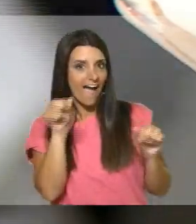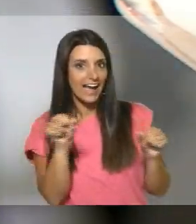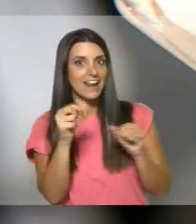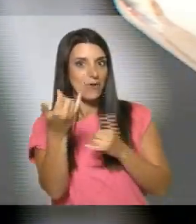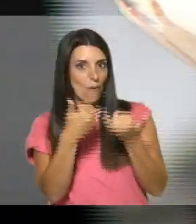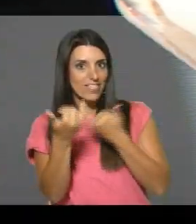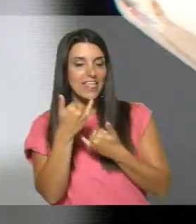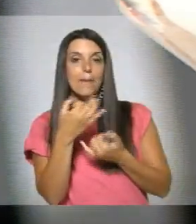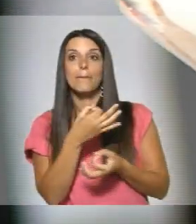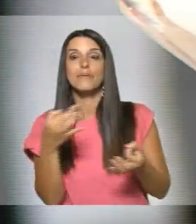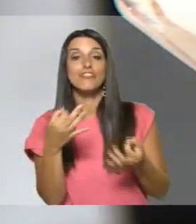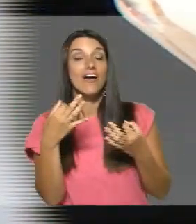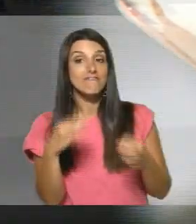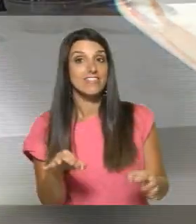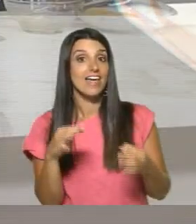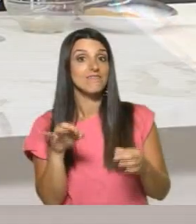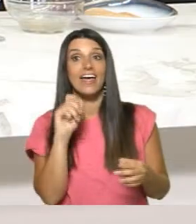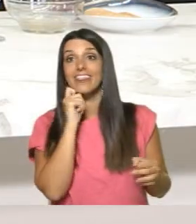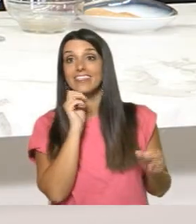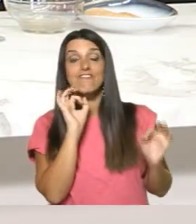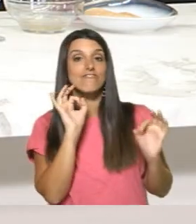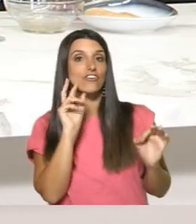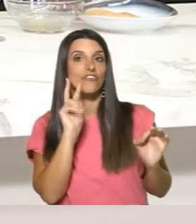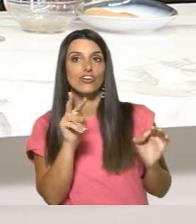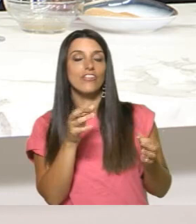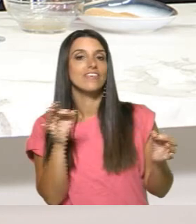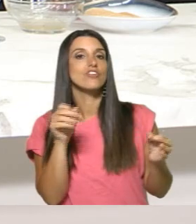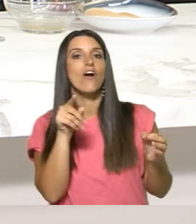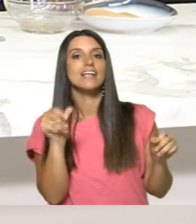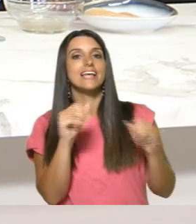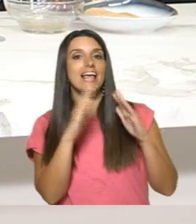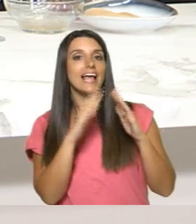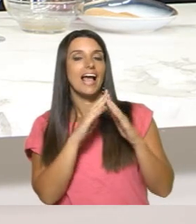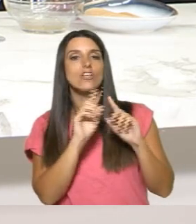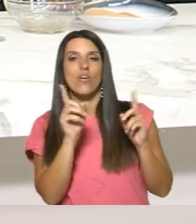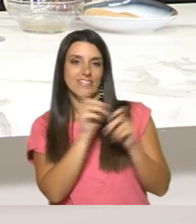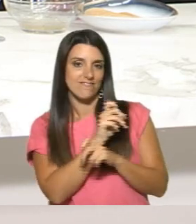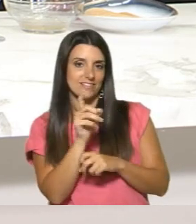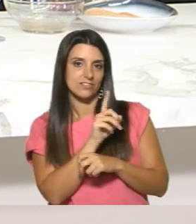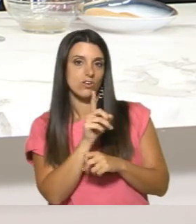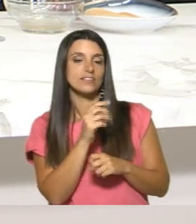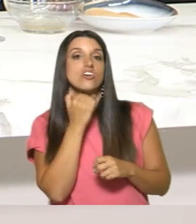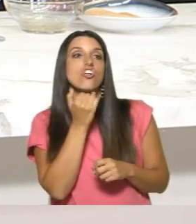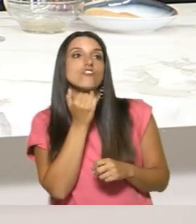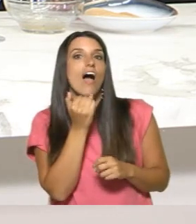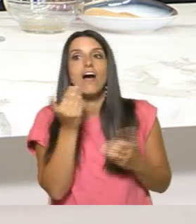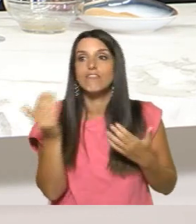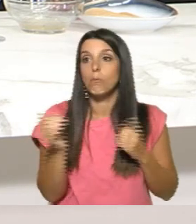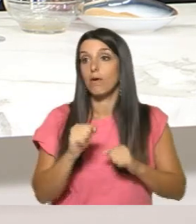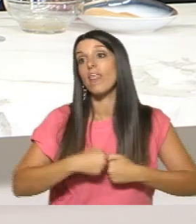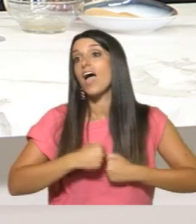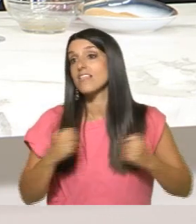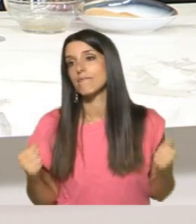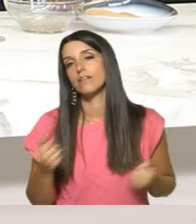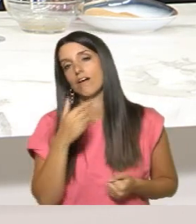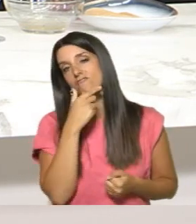cuentan. Excelente, Paula. La verdad que quedó divina esa presentación. Para que puedas hacer en tu casa, vieron que no es tan difícil. Los no, que no sabemos mucho, quizás fácil, nos podemos animar. Está, este es